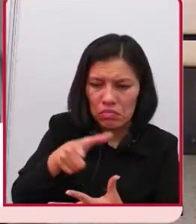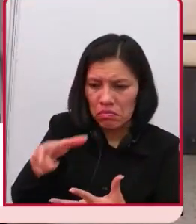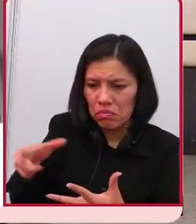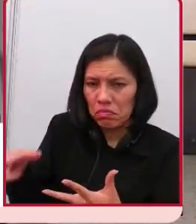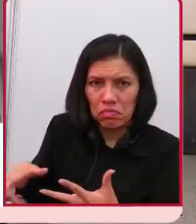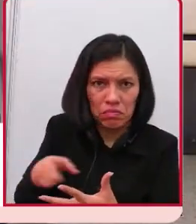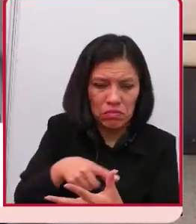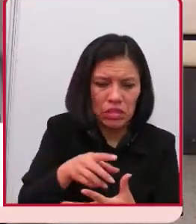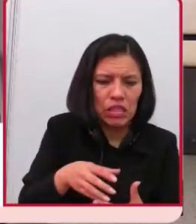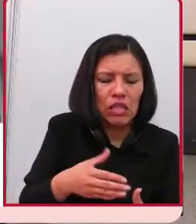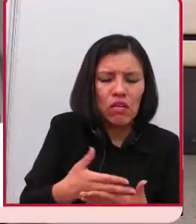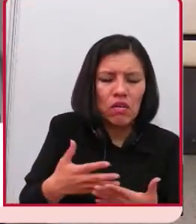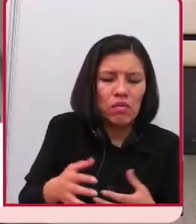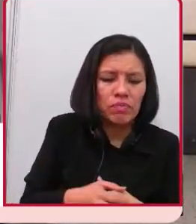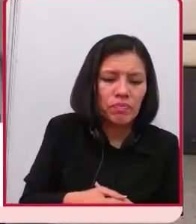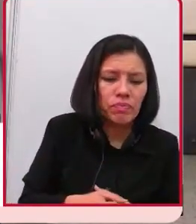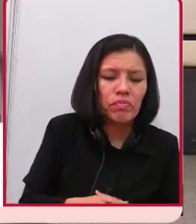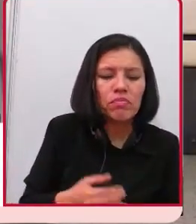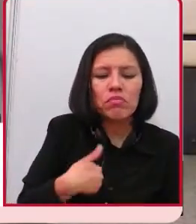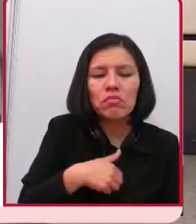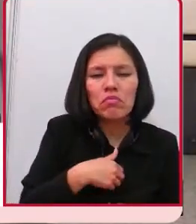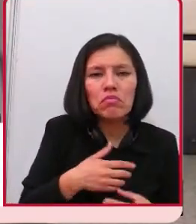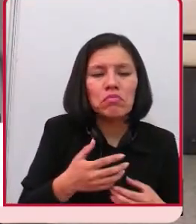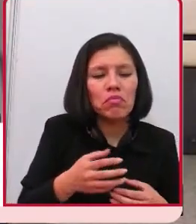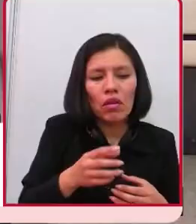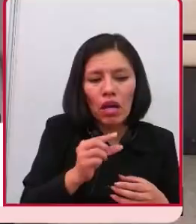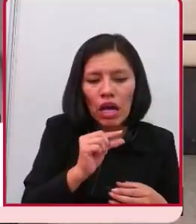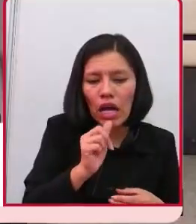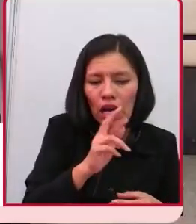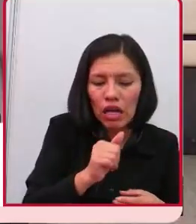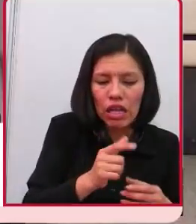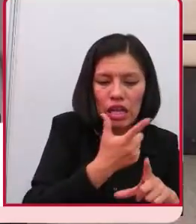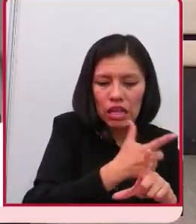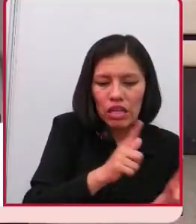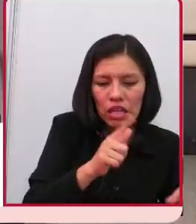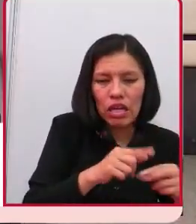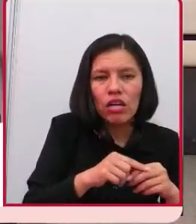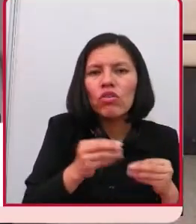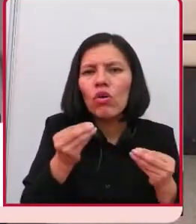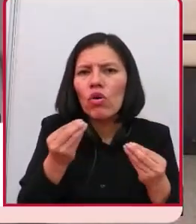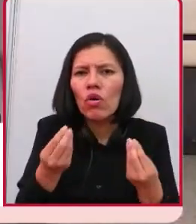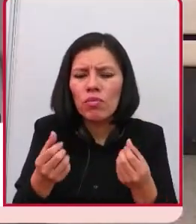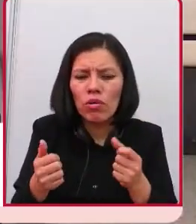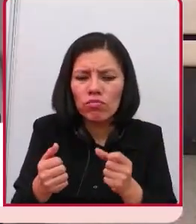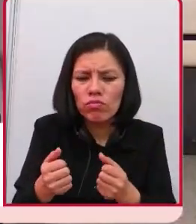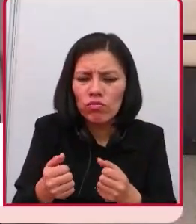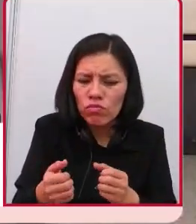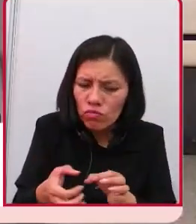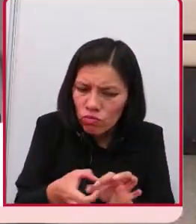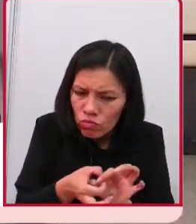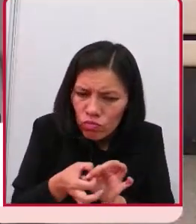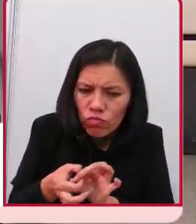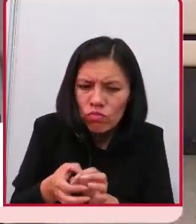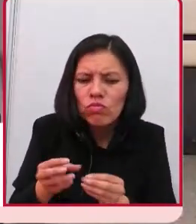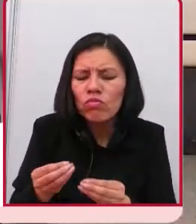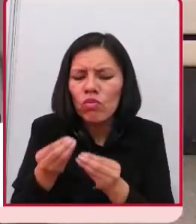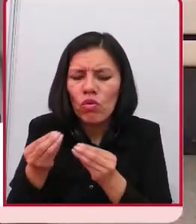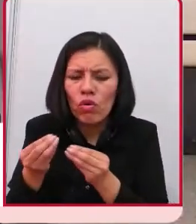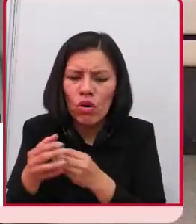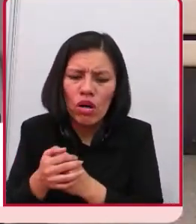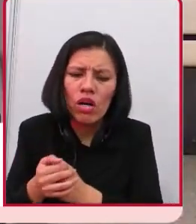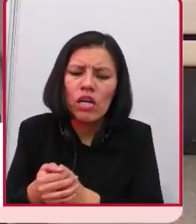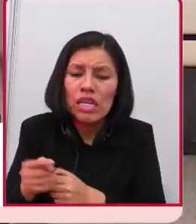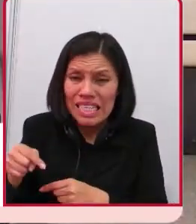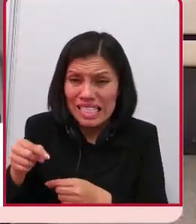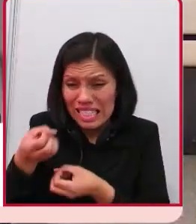mayas hemos trabajado y trabajamos grados de liberación, asociaciones, y procuramos que esa información